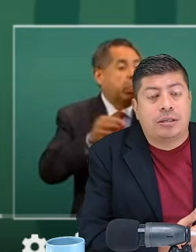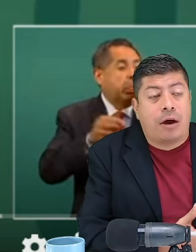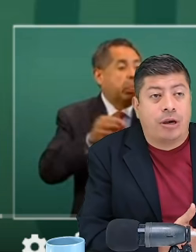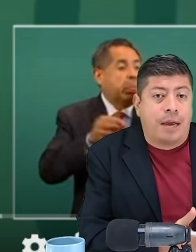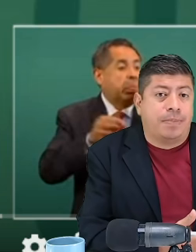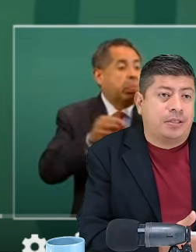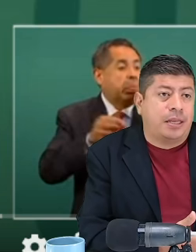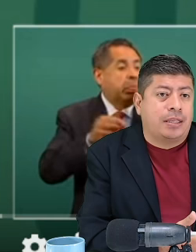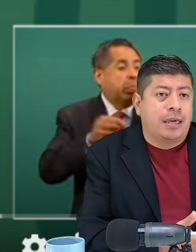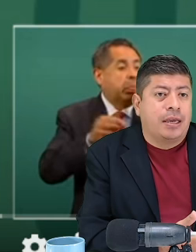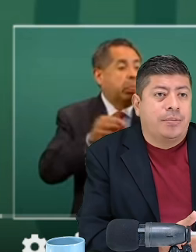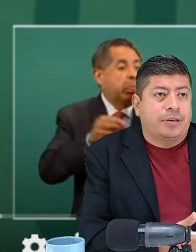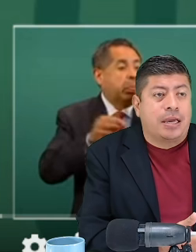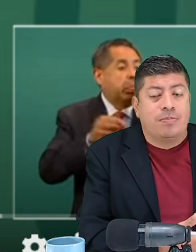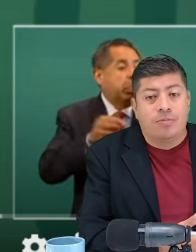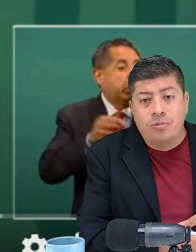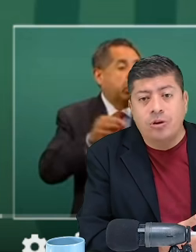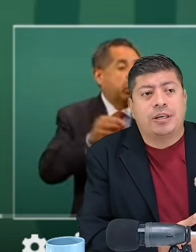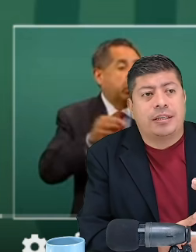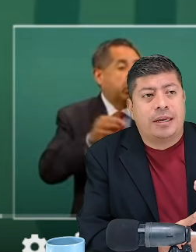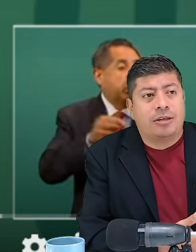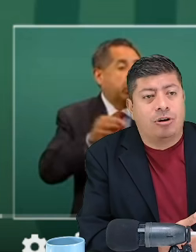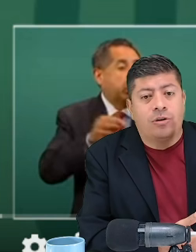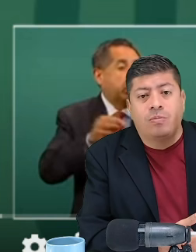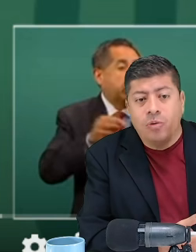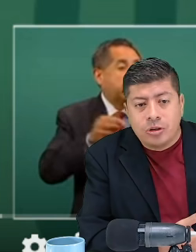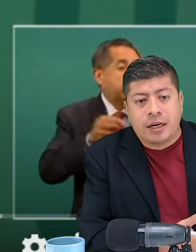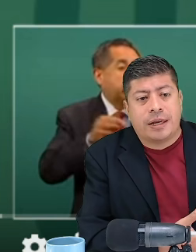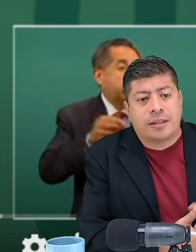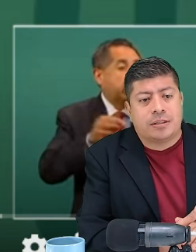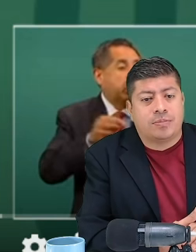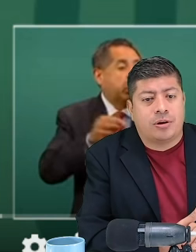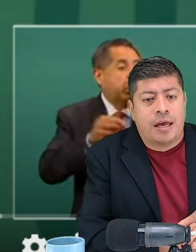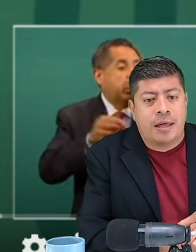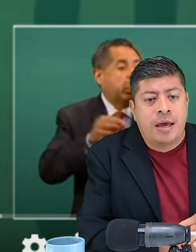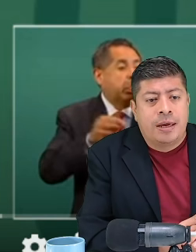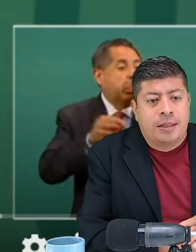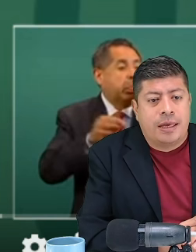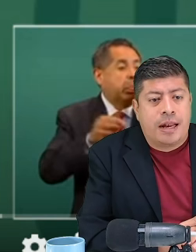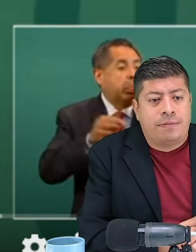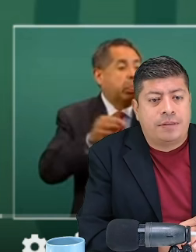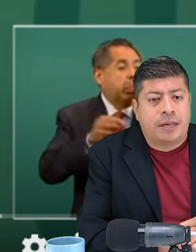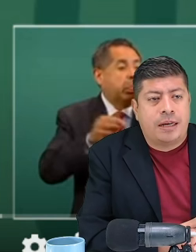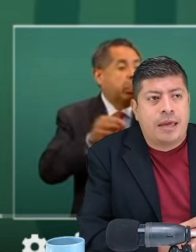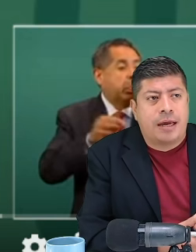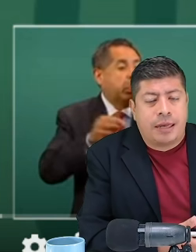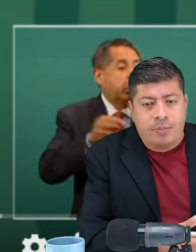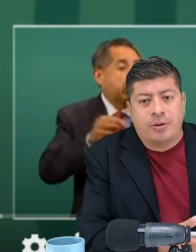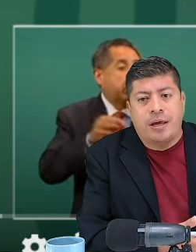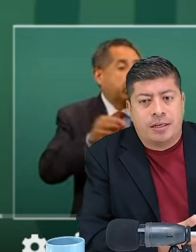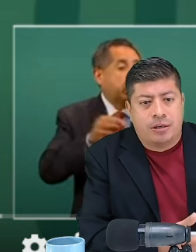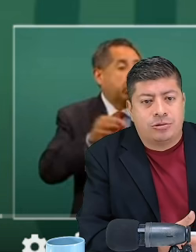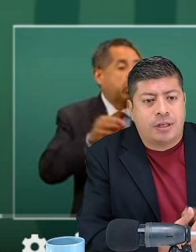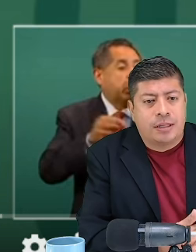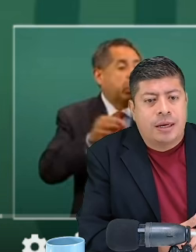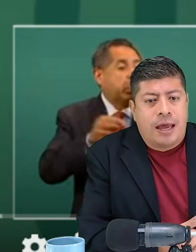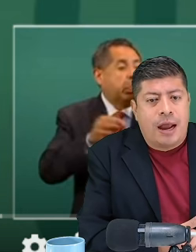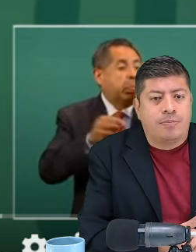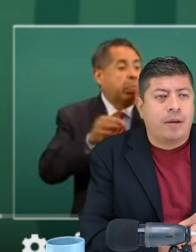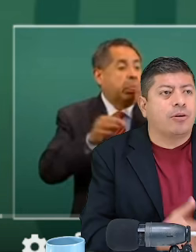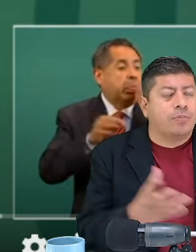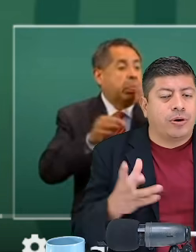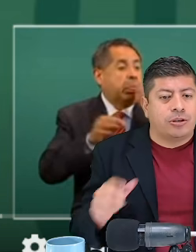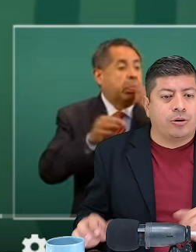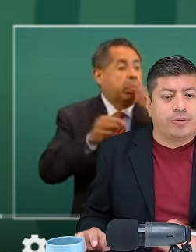Político, le decía, oiga, presidente, pues hay mucha indignación, mucha gente decepcionada de la fiscalía, ¿qué le podría decir usted